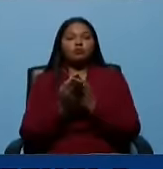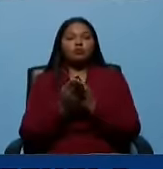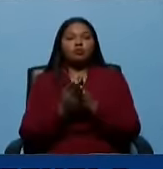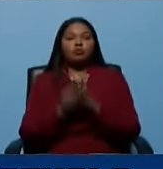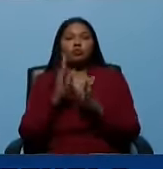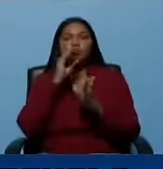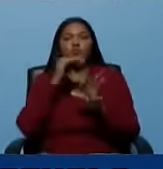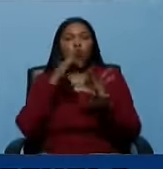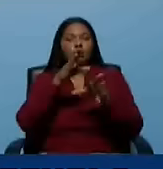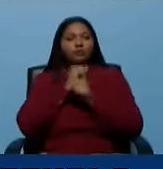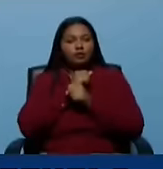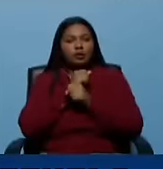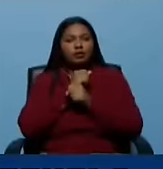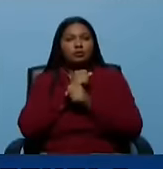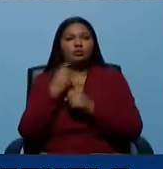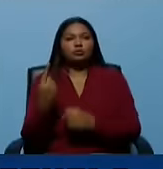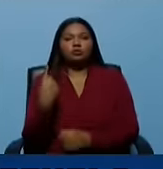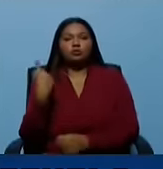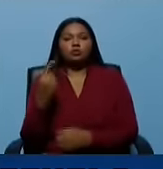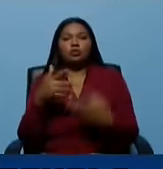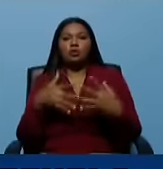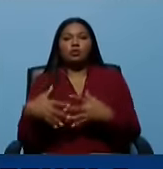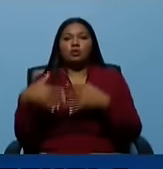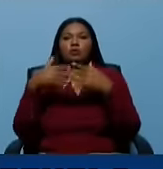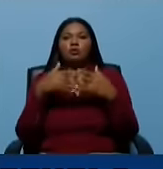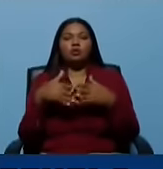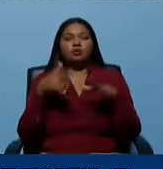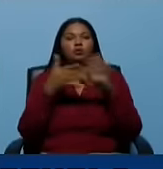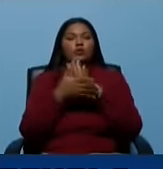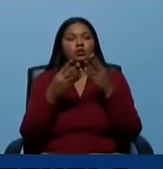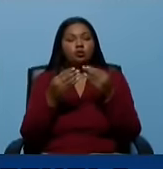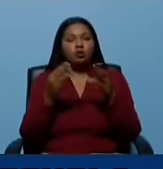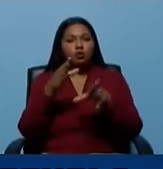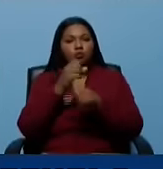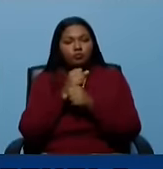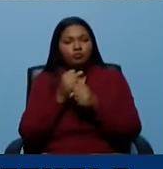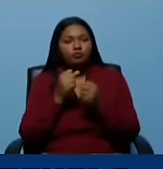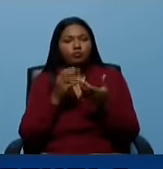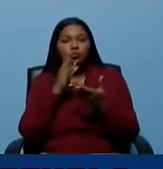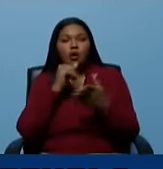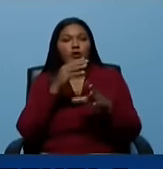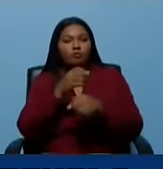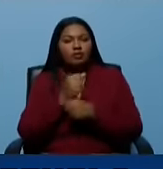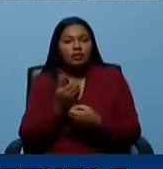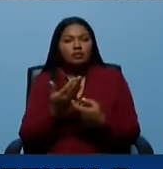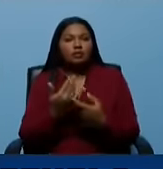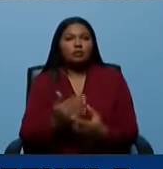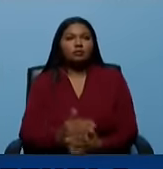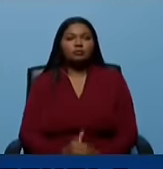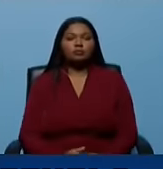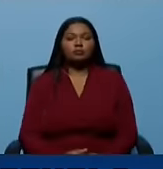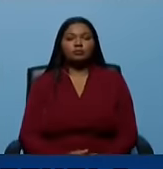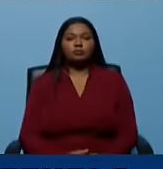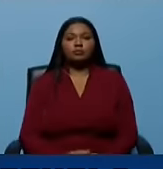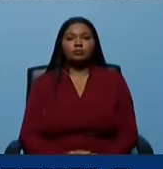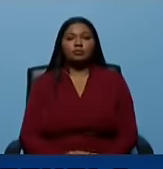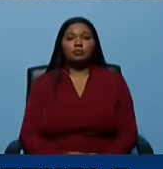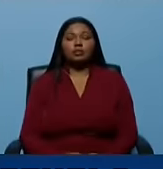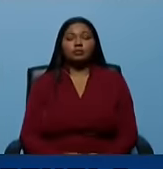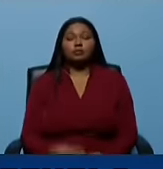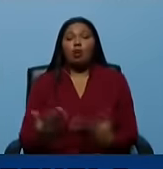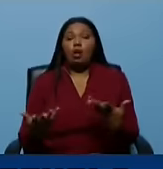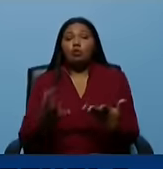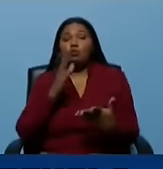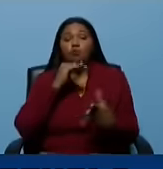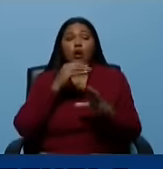desconfianza no solamente a los Estados Unidos sino que es una desconfianza en el orden basado en reglas y esa desconfianza en el orden basado en